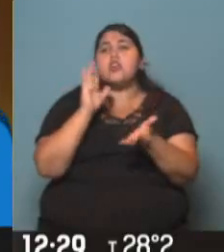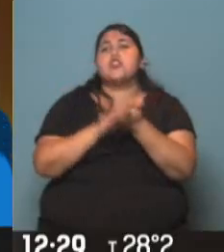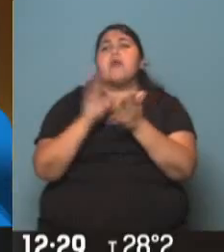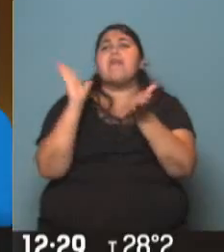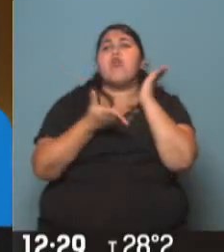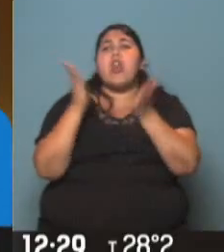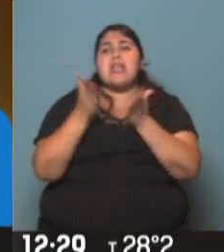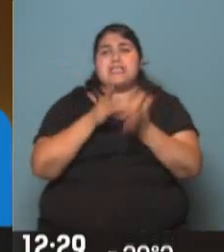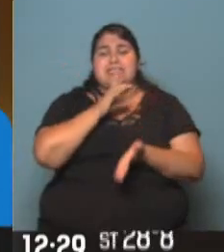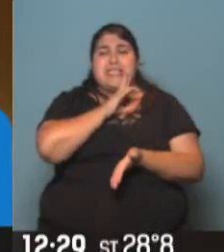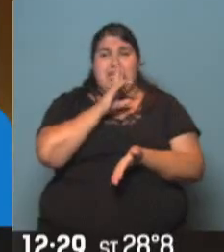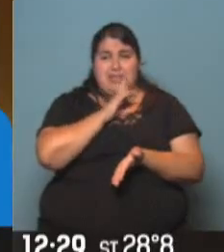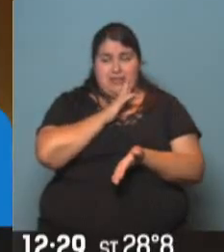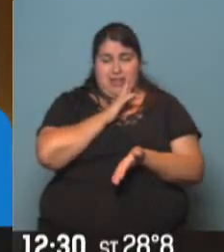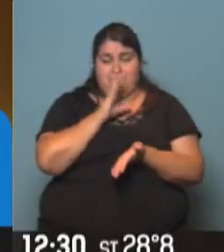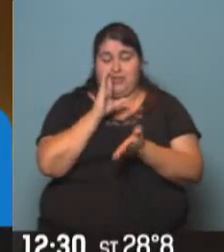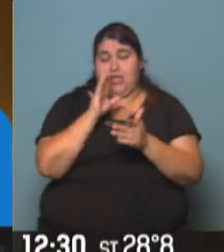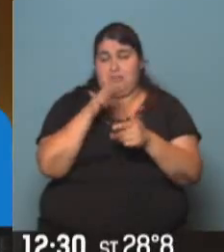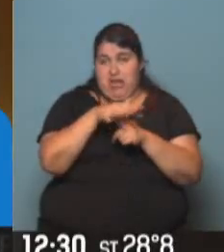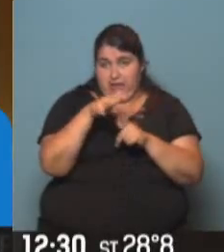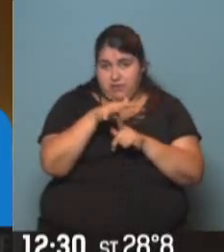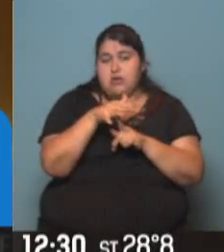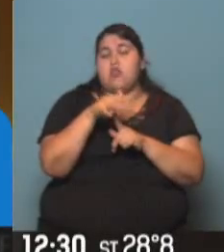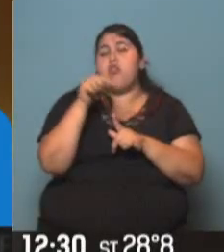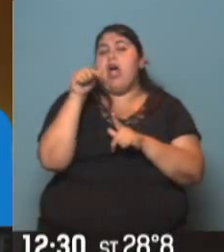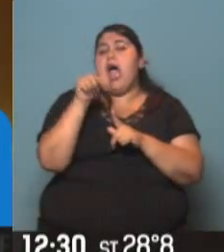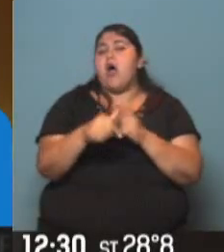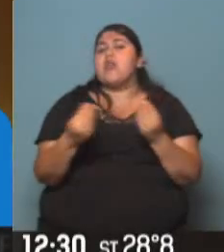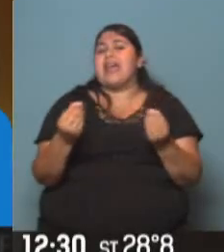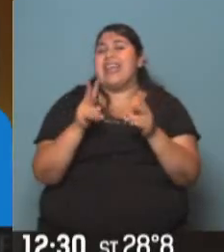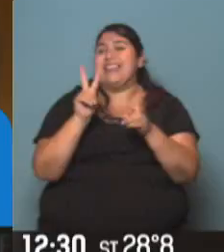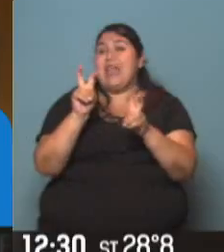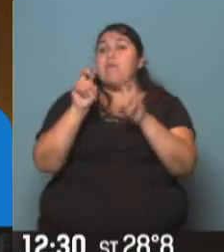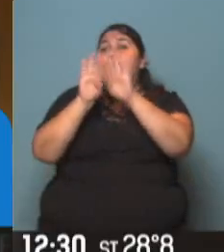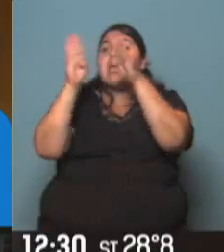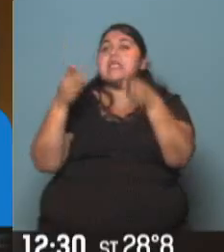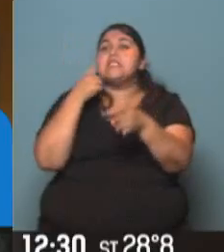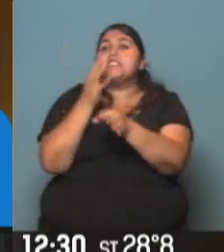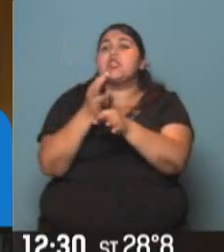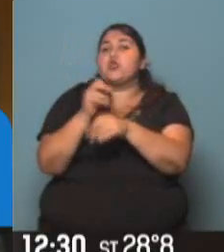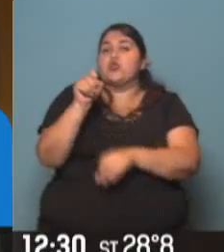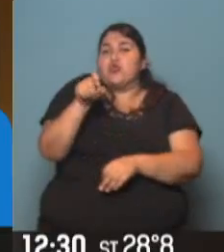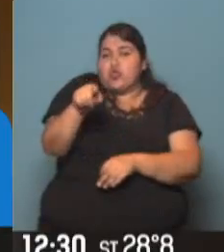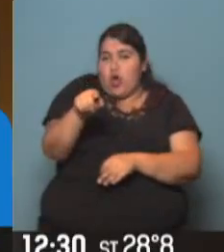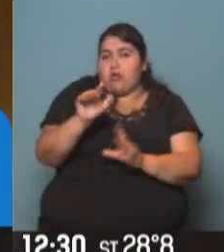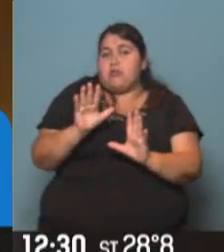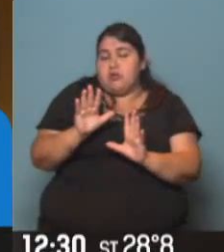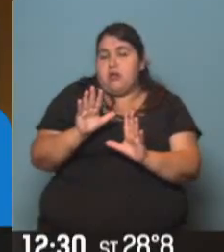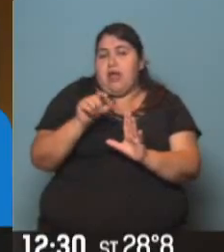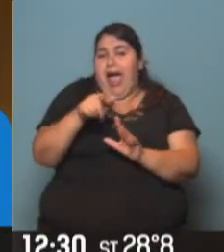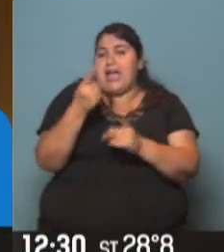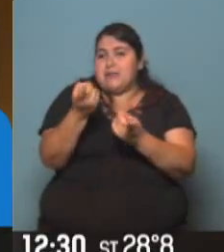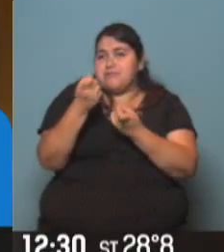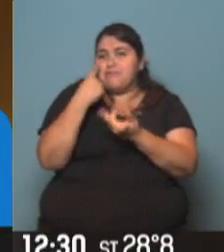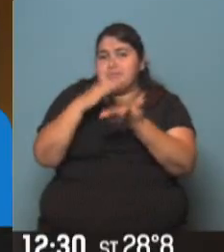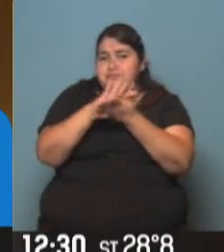de género y a veces las formas desbordan la institucional porque es un problema que requiere respuesta y ya estamos digamos con